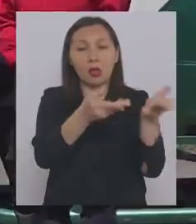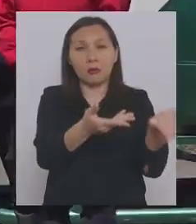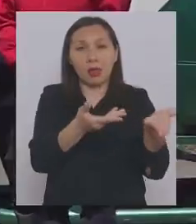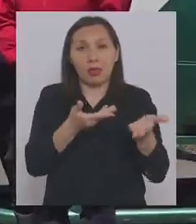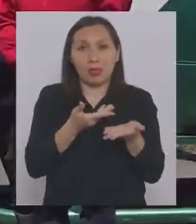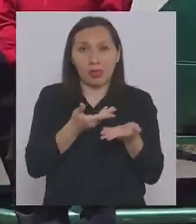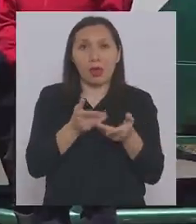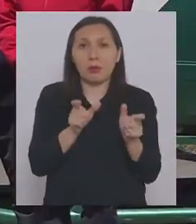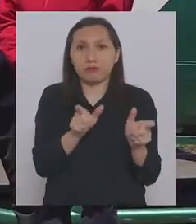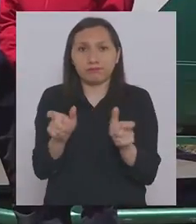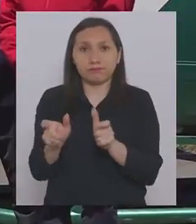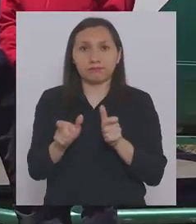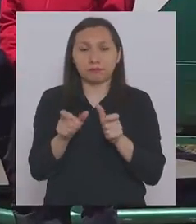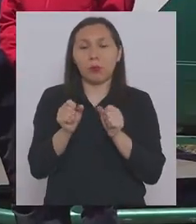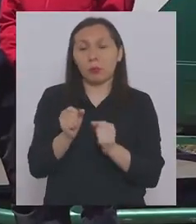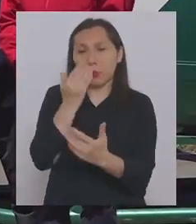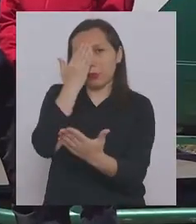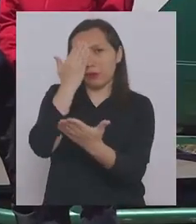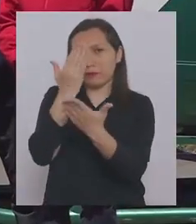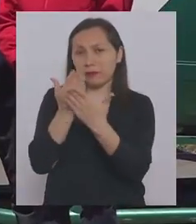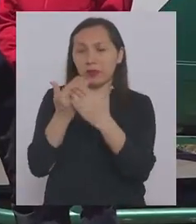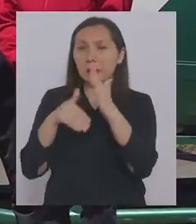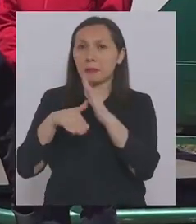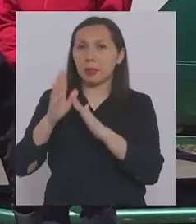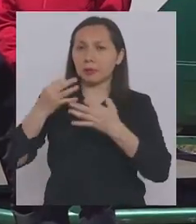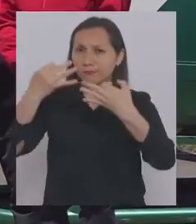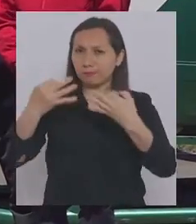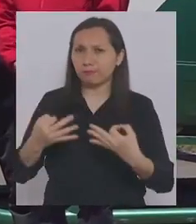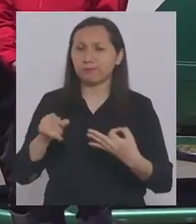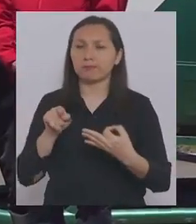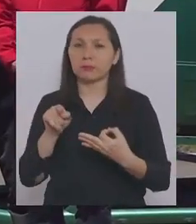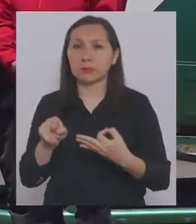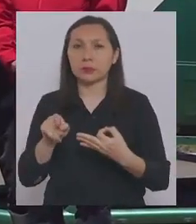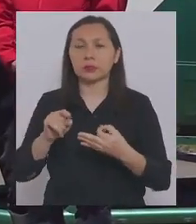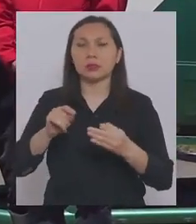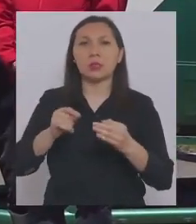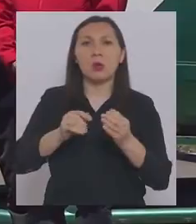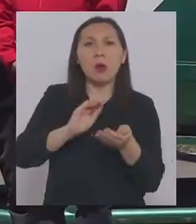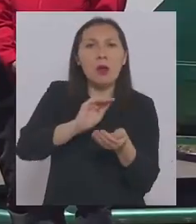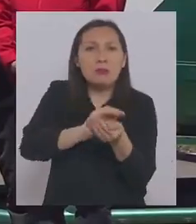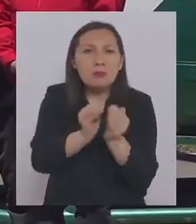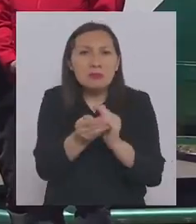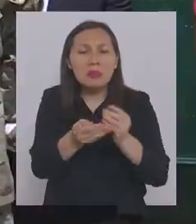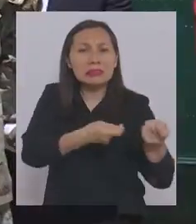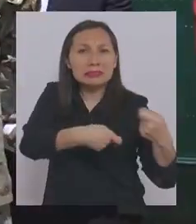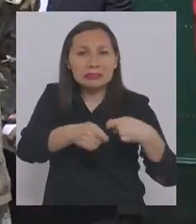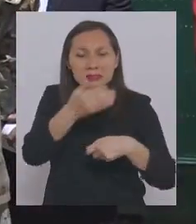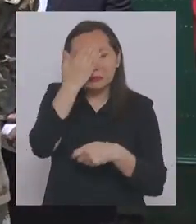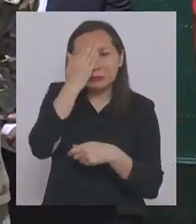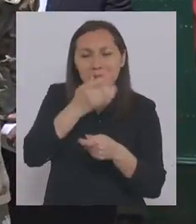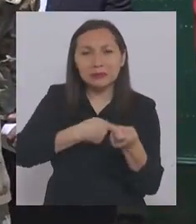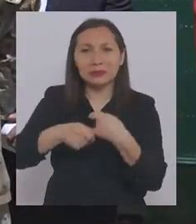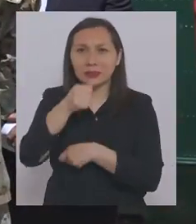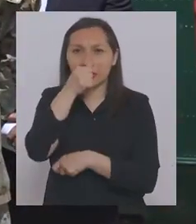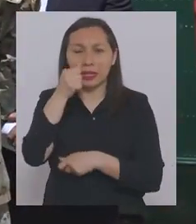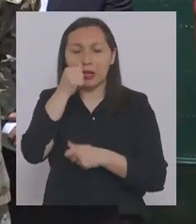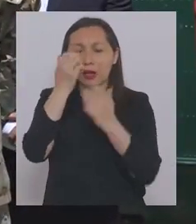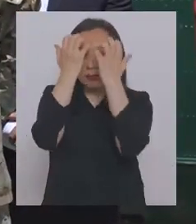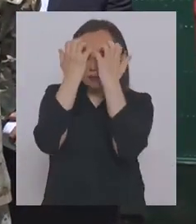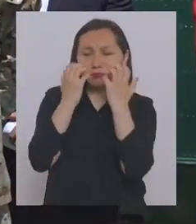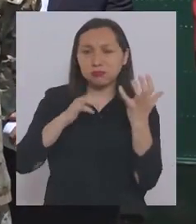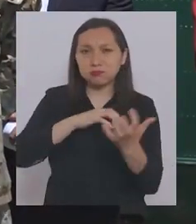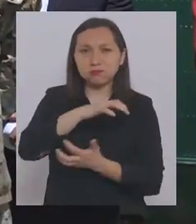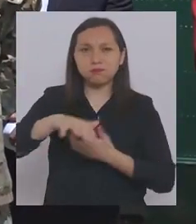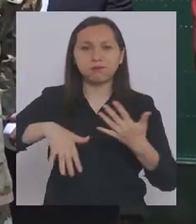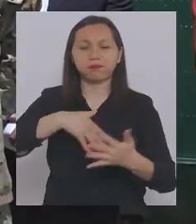otorgan para poder enfrentar con mayor eficacia el crimen organizado, el narcotráfico, el terrorismo y la